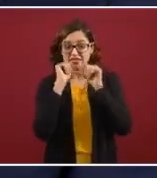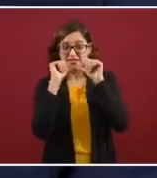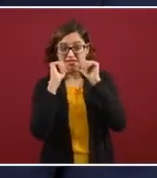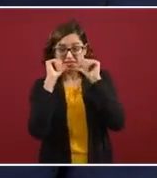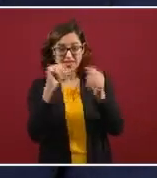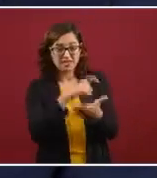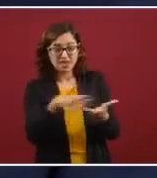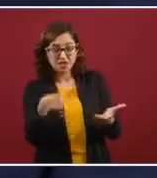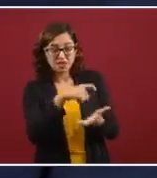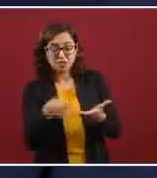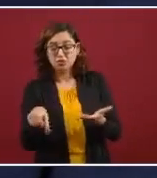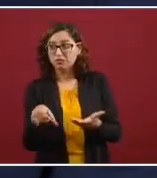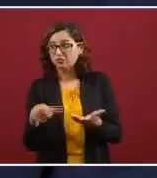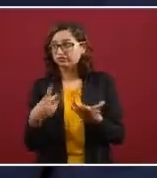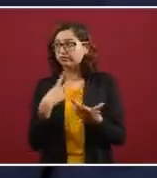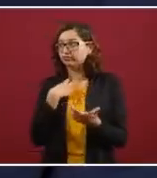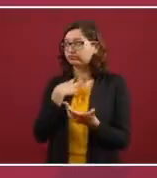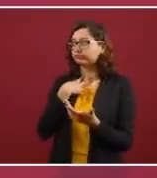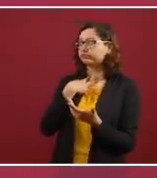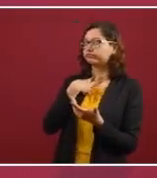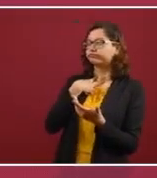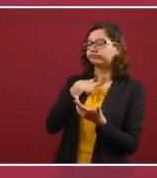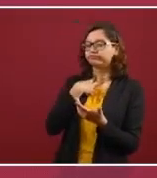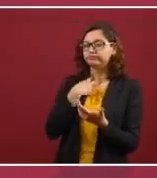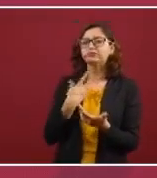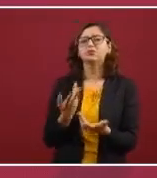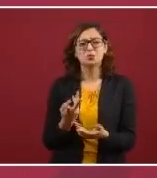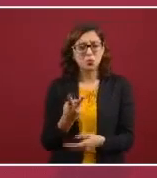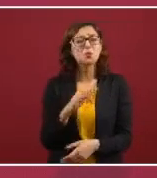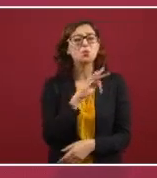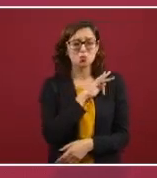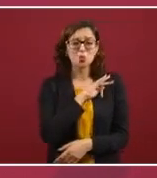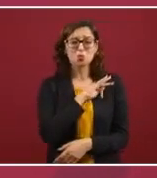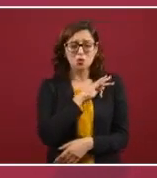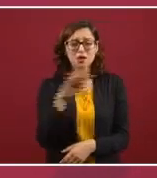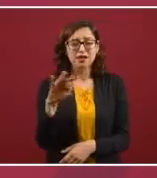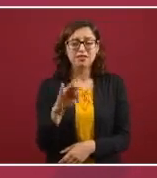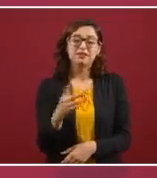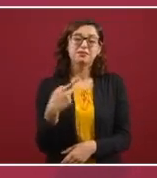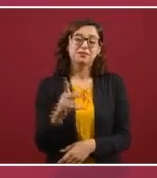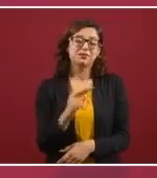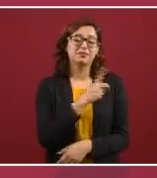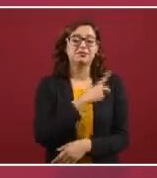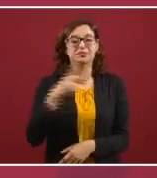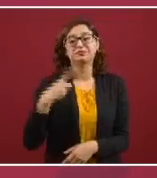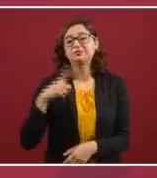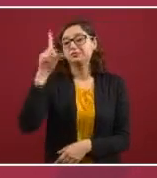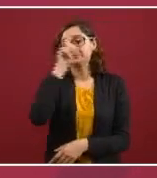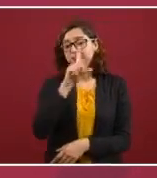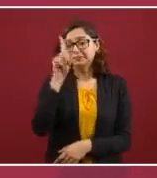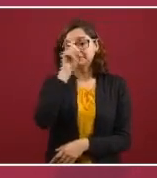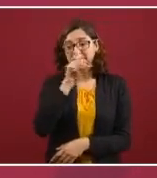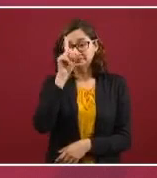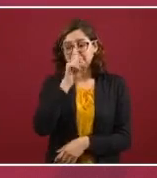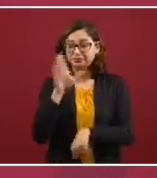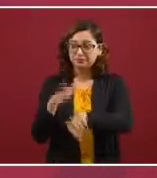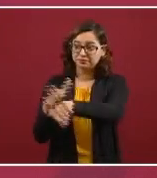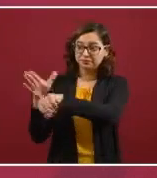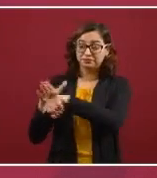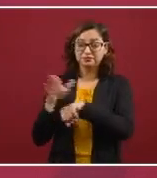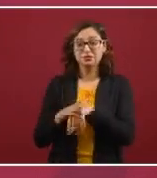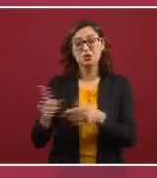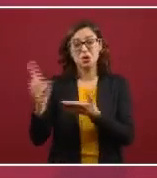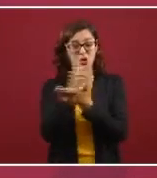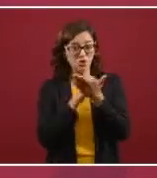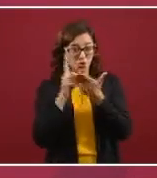y lo podemos lograr si se orienta que esas drogas, sobre todo las